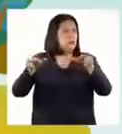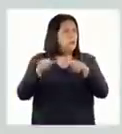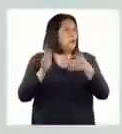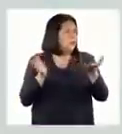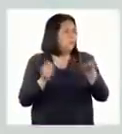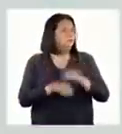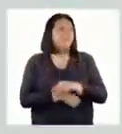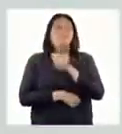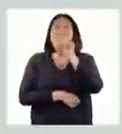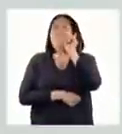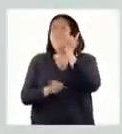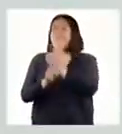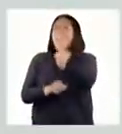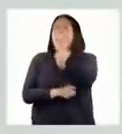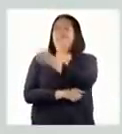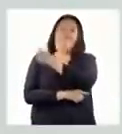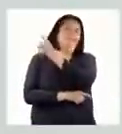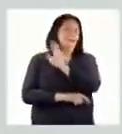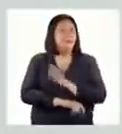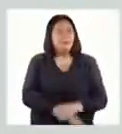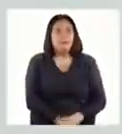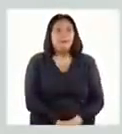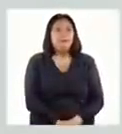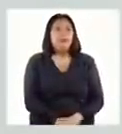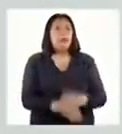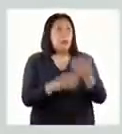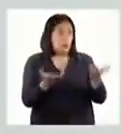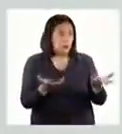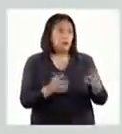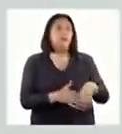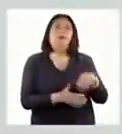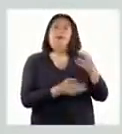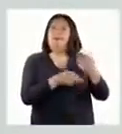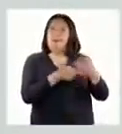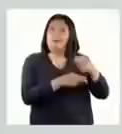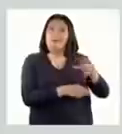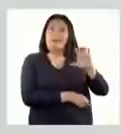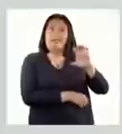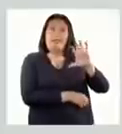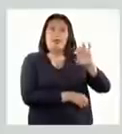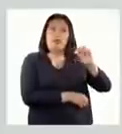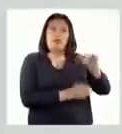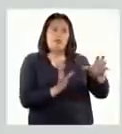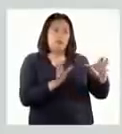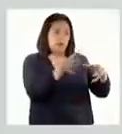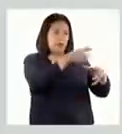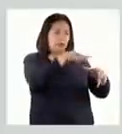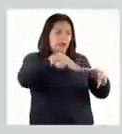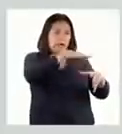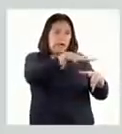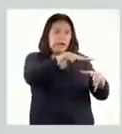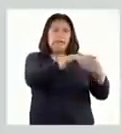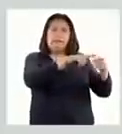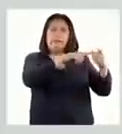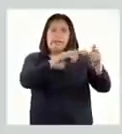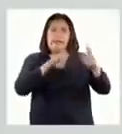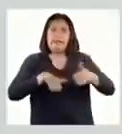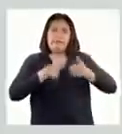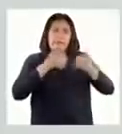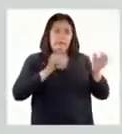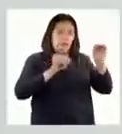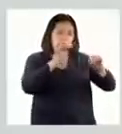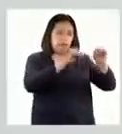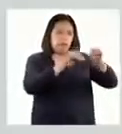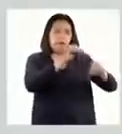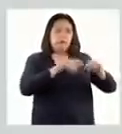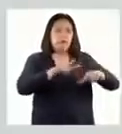espacio. Muy bien, Patricia. Un ecosistema es el conjunto de diferentes seres vivos,